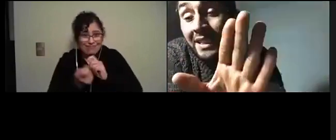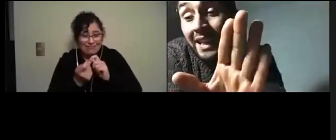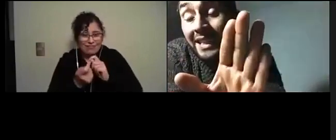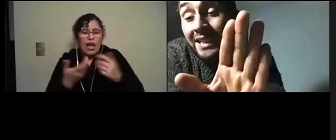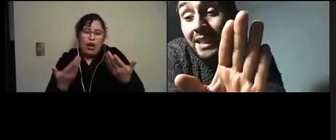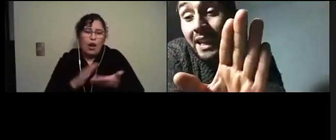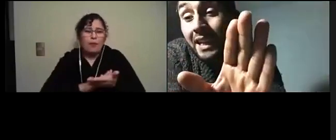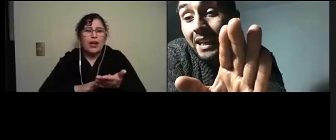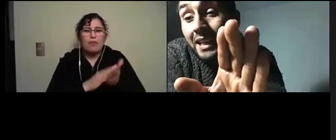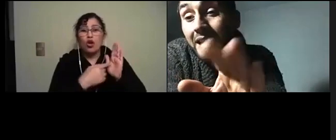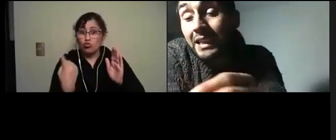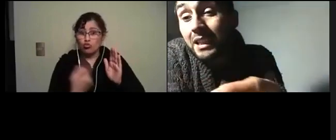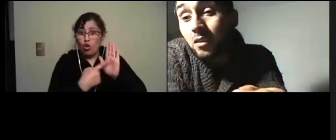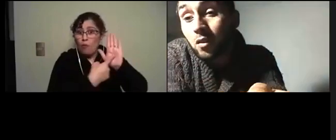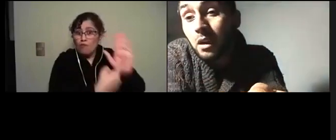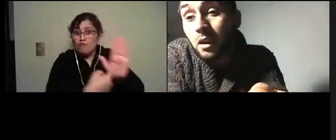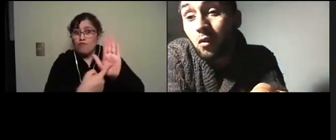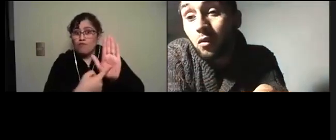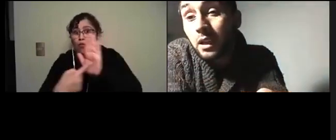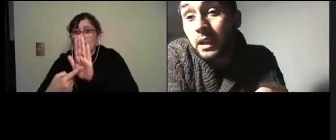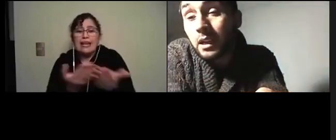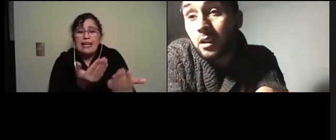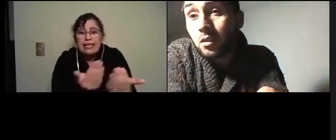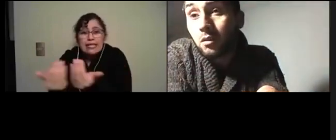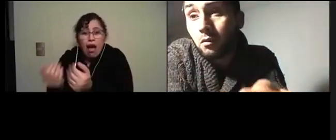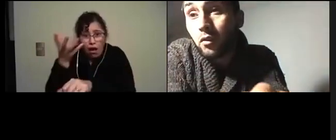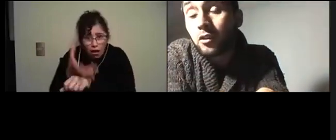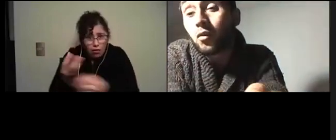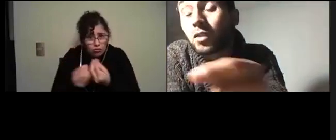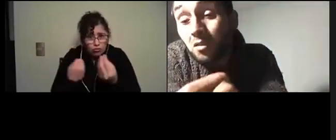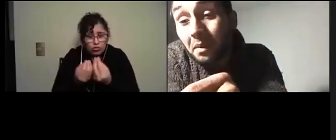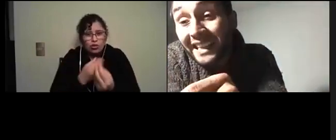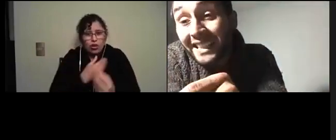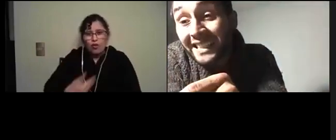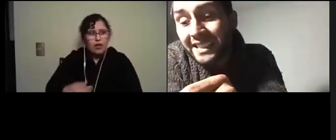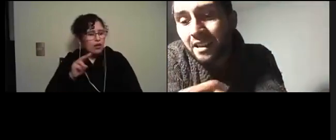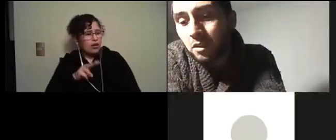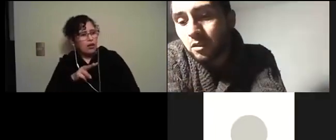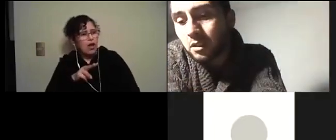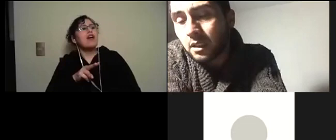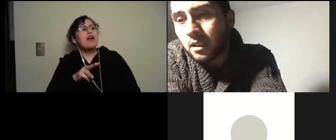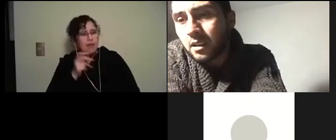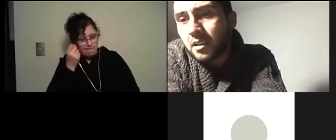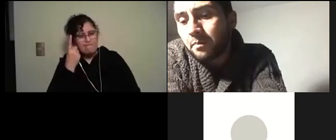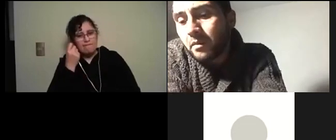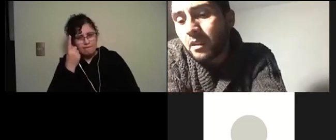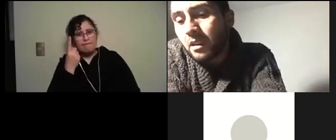uno muestra la necesidad y el Estado toma o ve una solución para esa necesidad. Pues